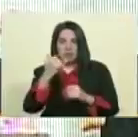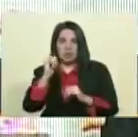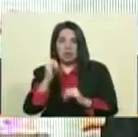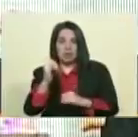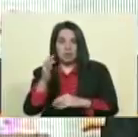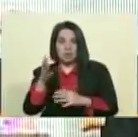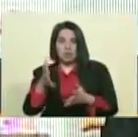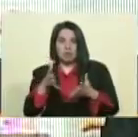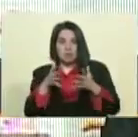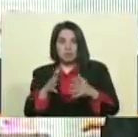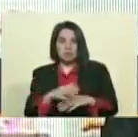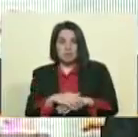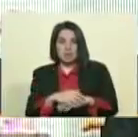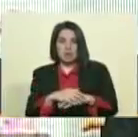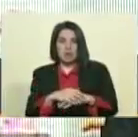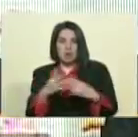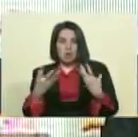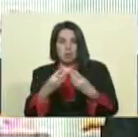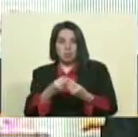en la lucha contra la corrupción.